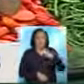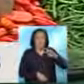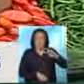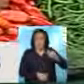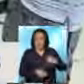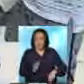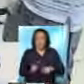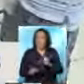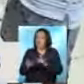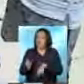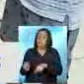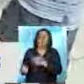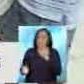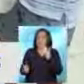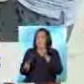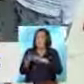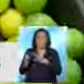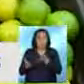por las amas de casa.